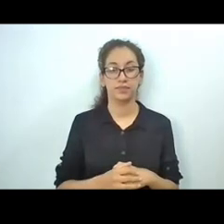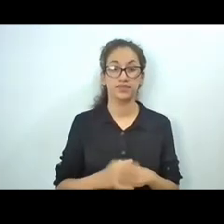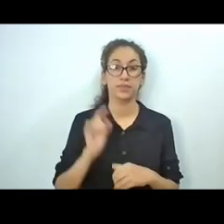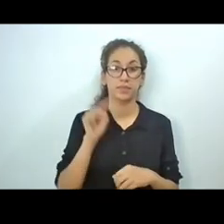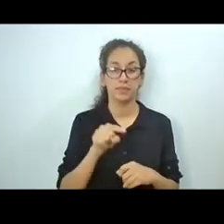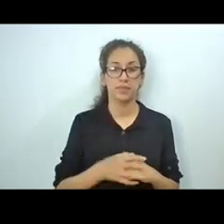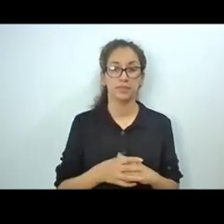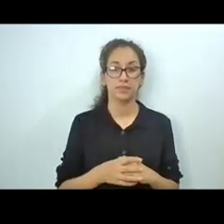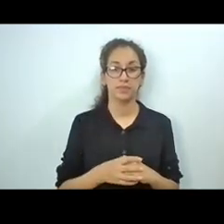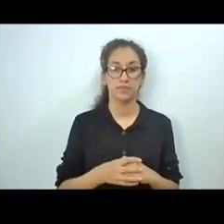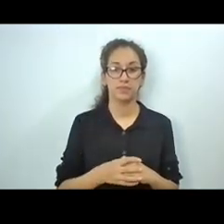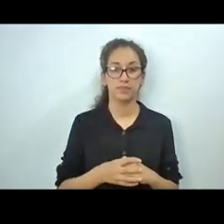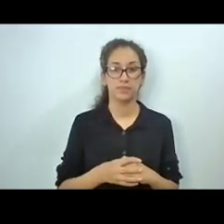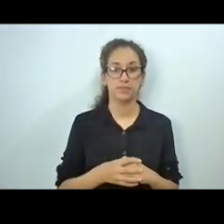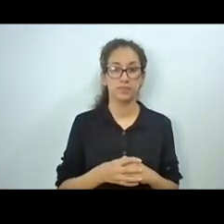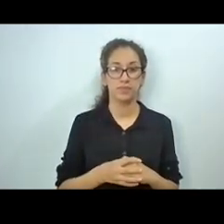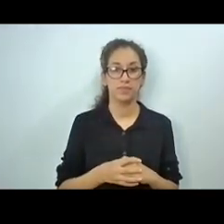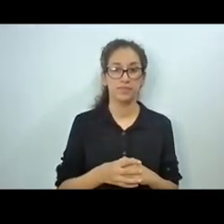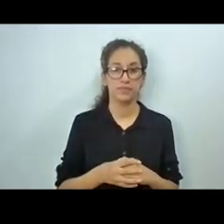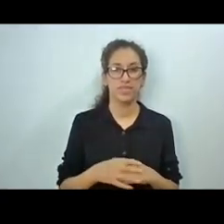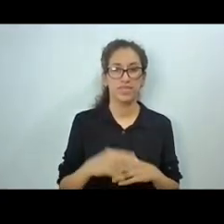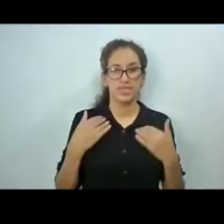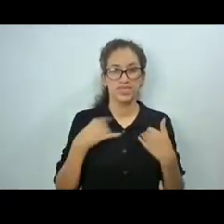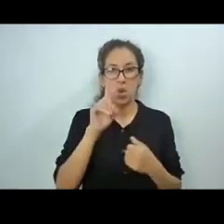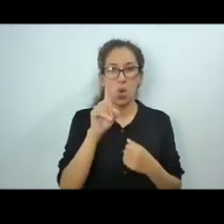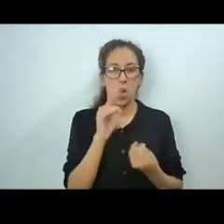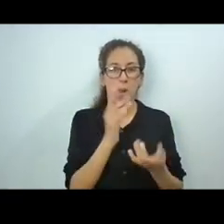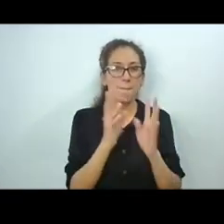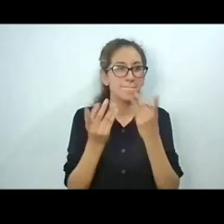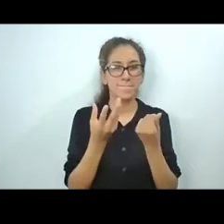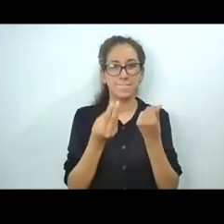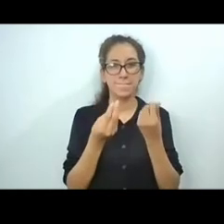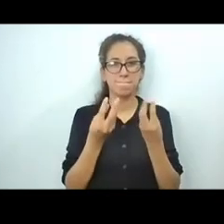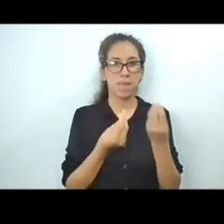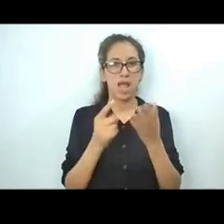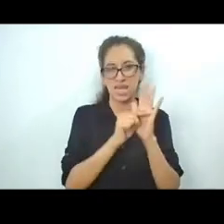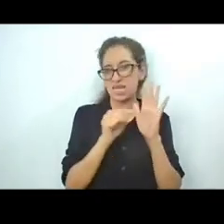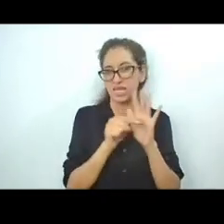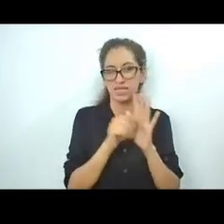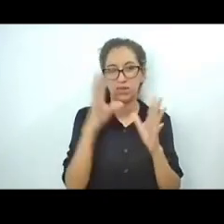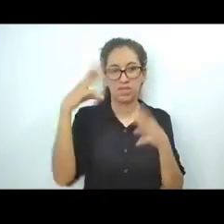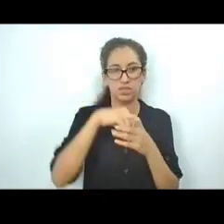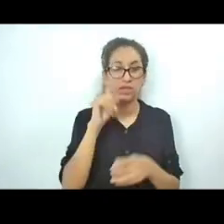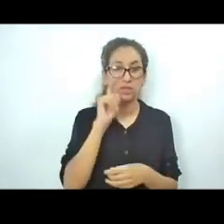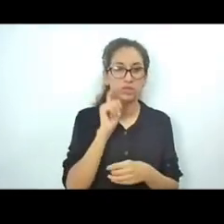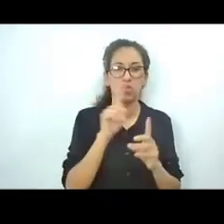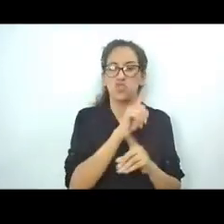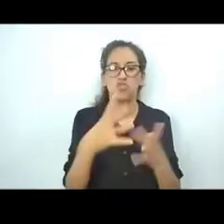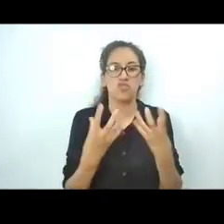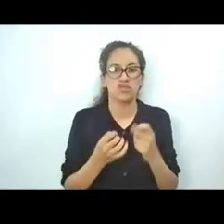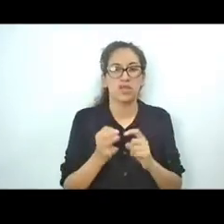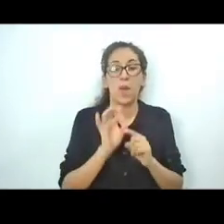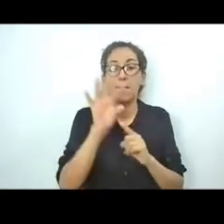otra forma genera una especie de condicionamiento en la performatividad sexual, ¿no? Porque no quiero eyacular, y eso es